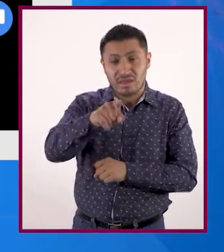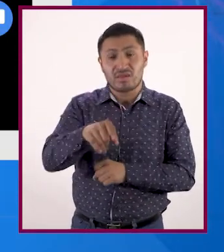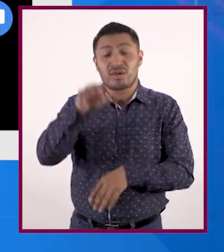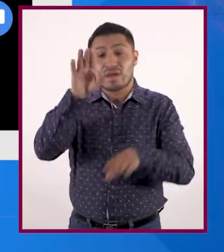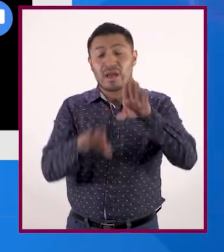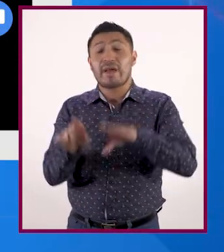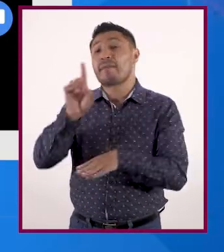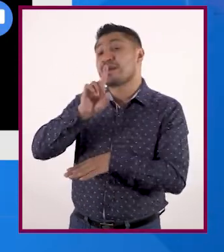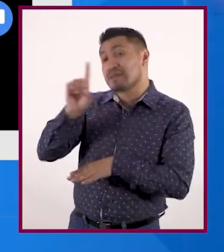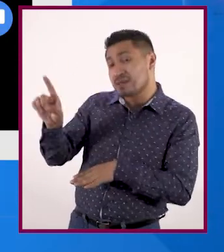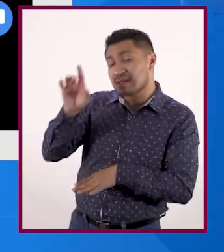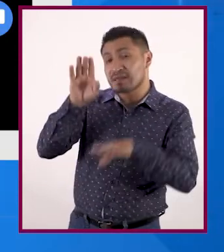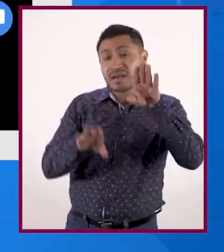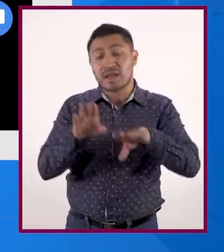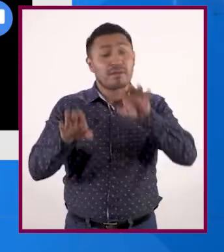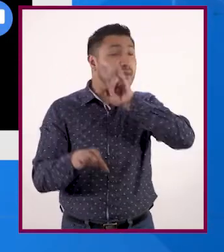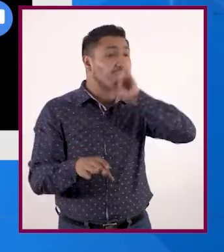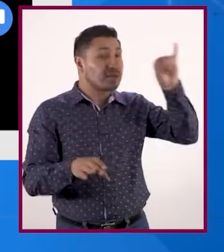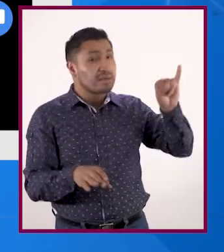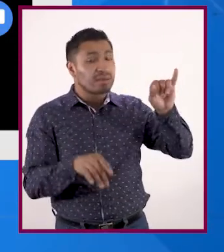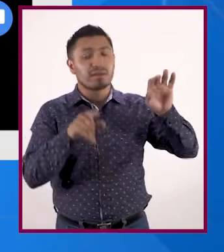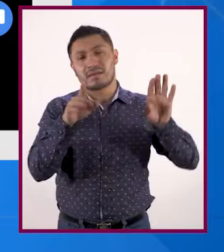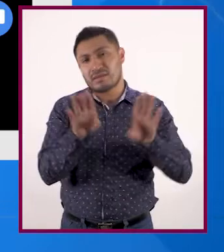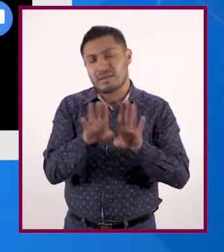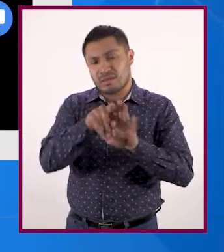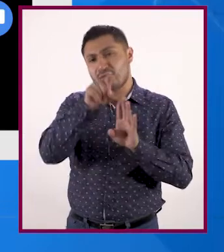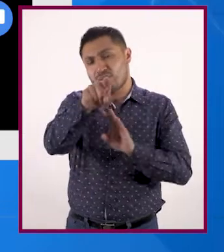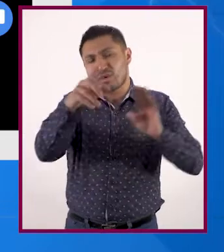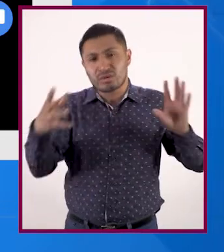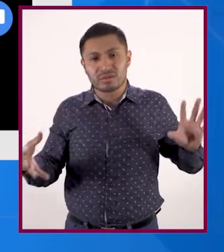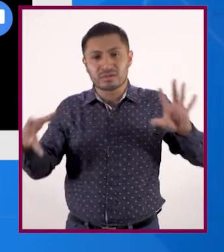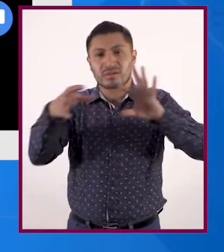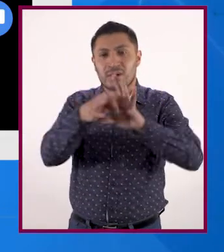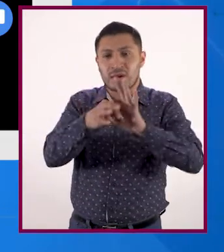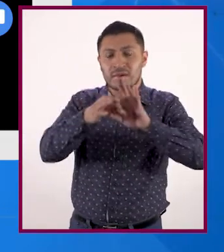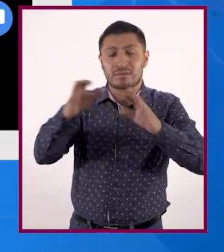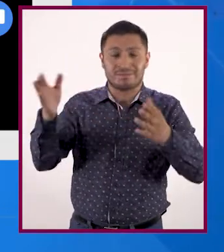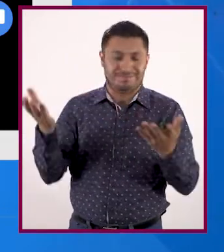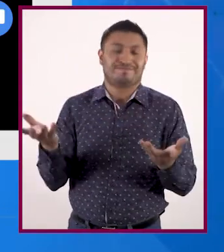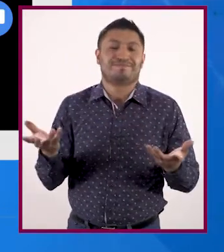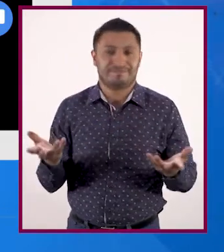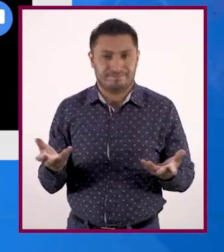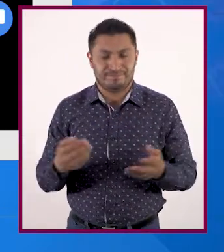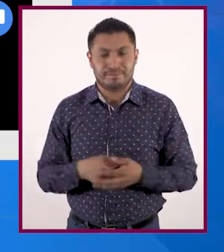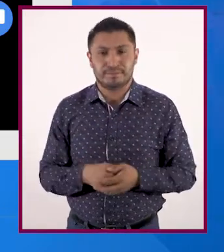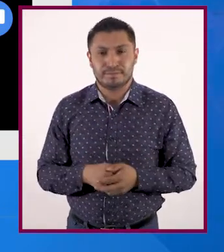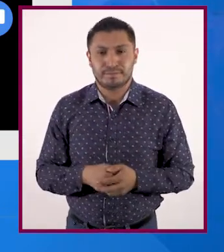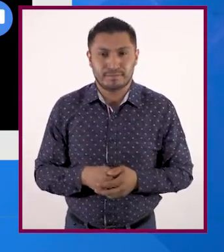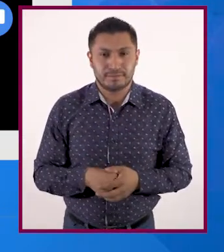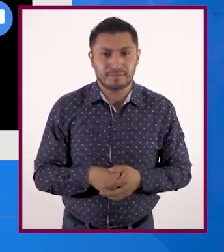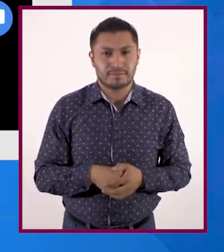conservador pero en llegado momento estás pregonando precisamente por las libertades